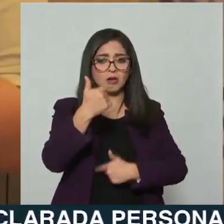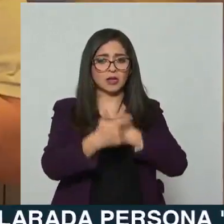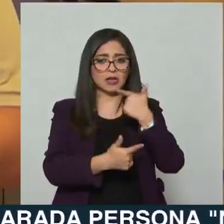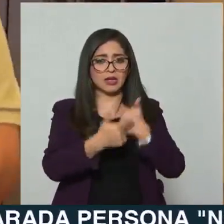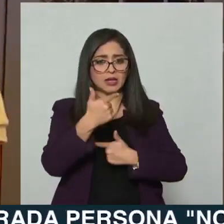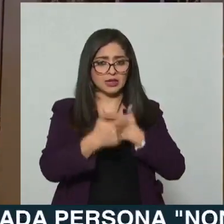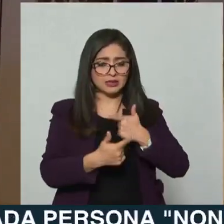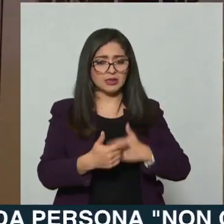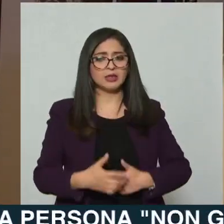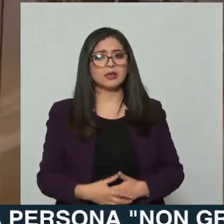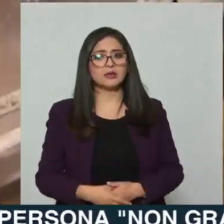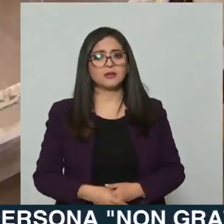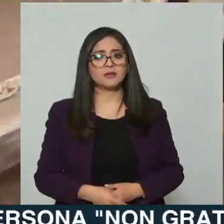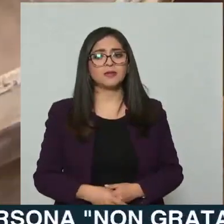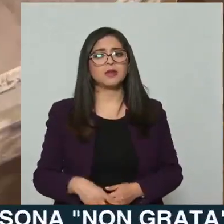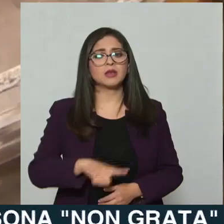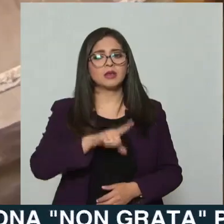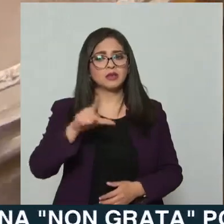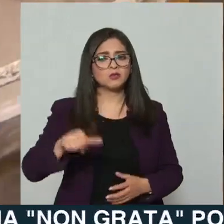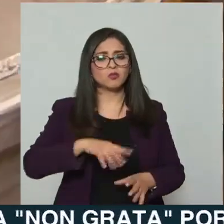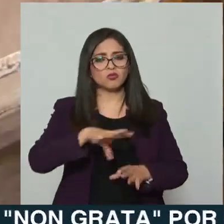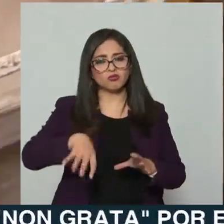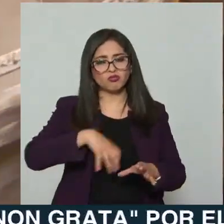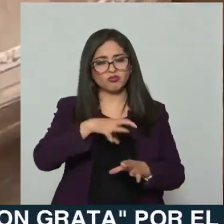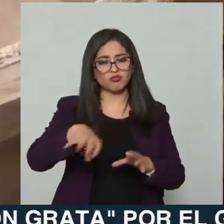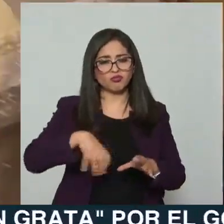Ya se cierra y te la voy a refinar.